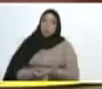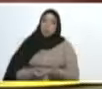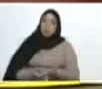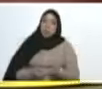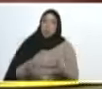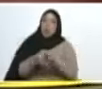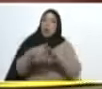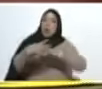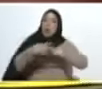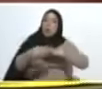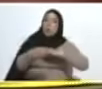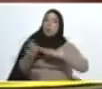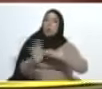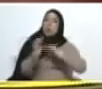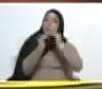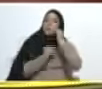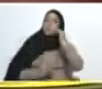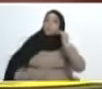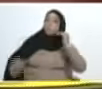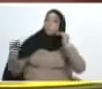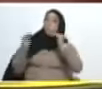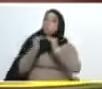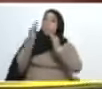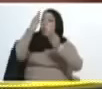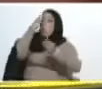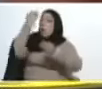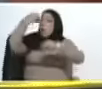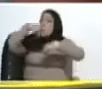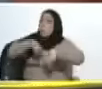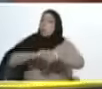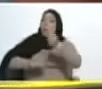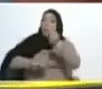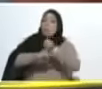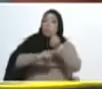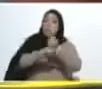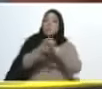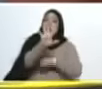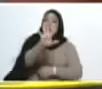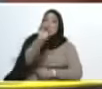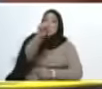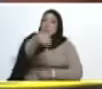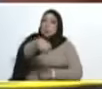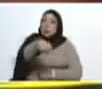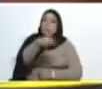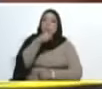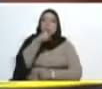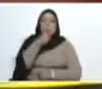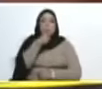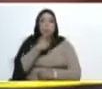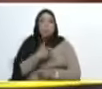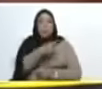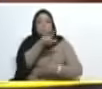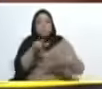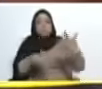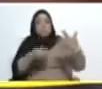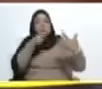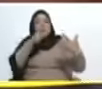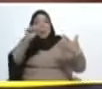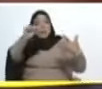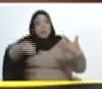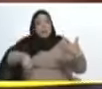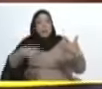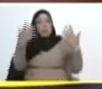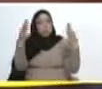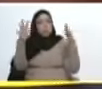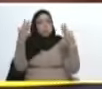la unanimidad del pueblo de Venezuela aprobó 5 veces sí las preguntas que se hicieran acerca